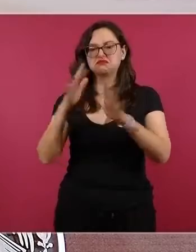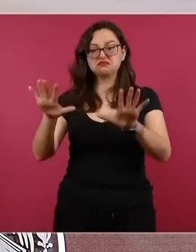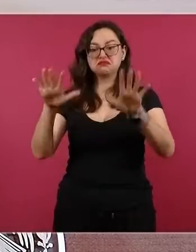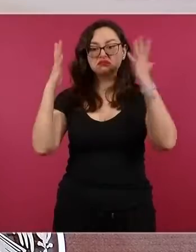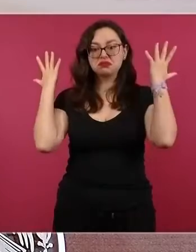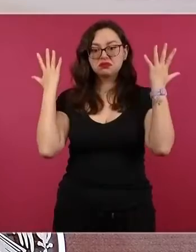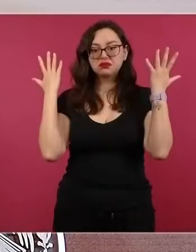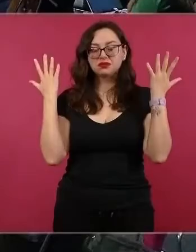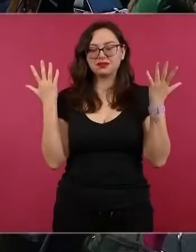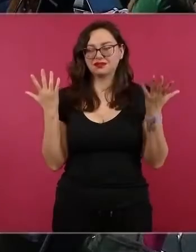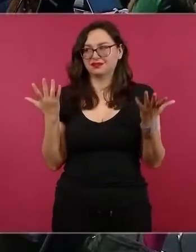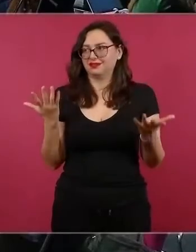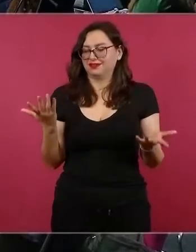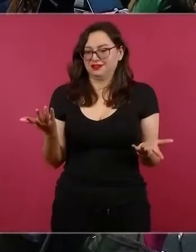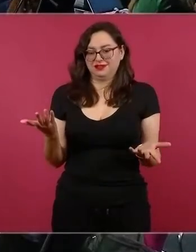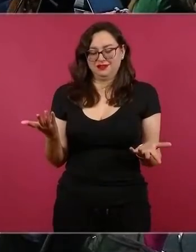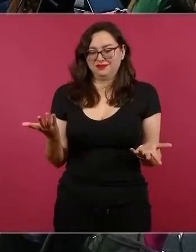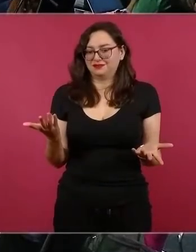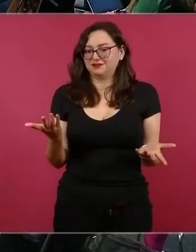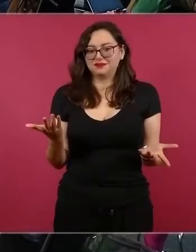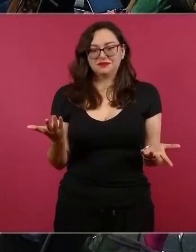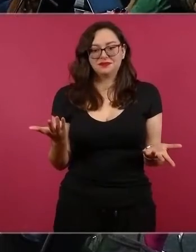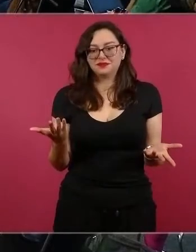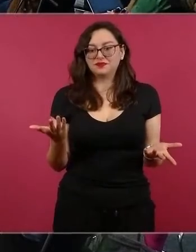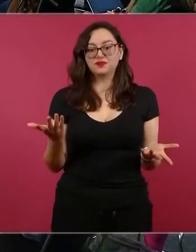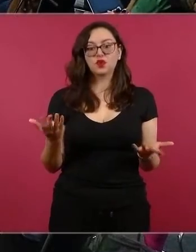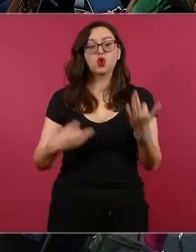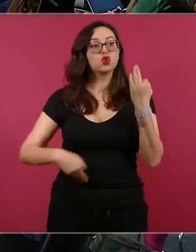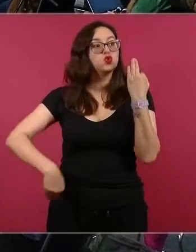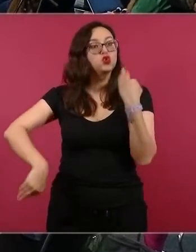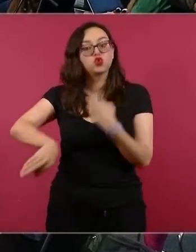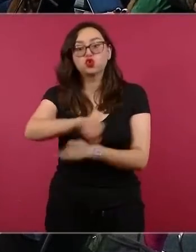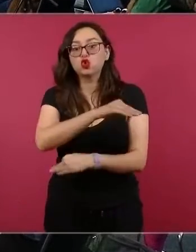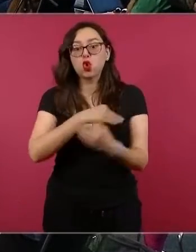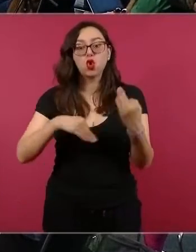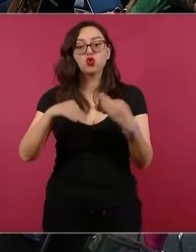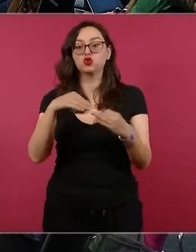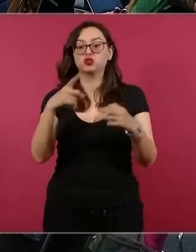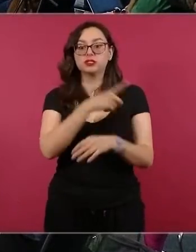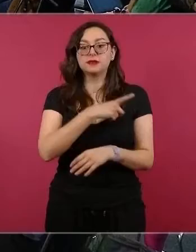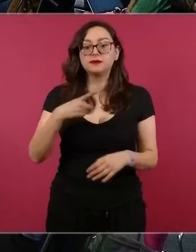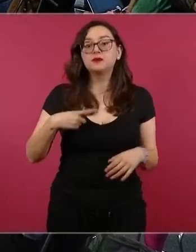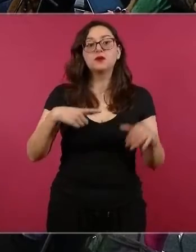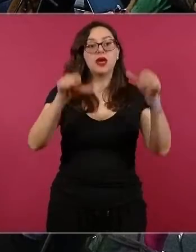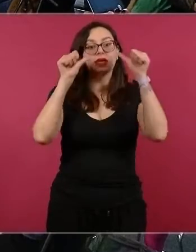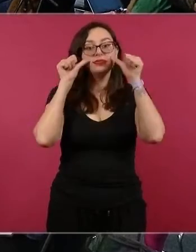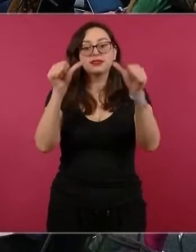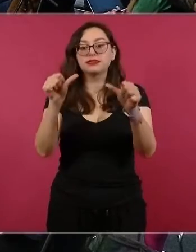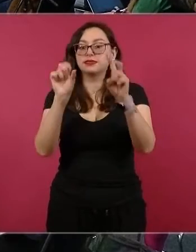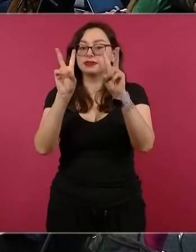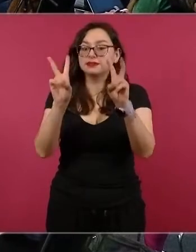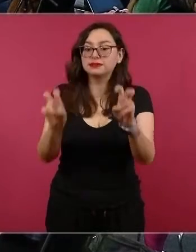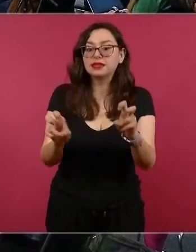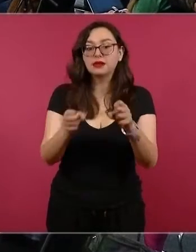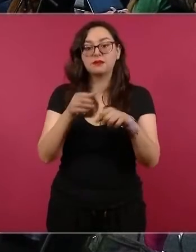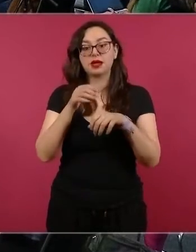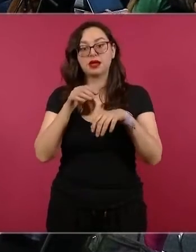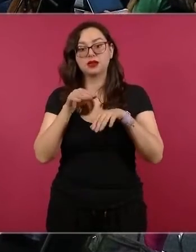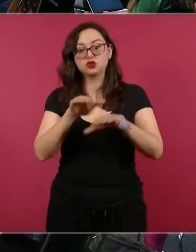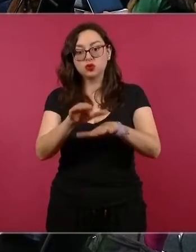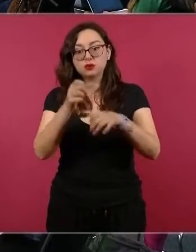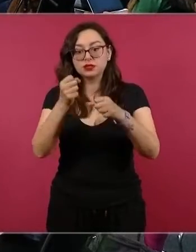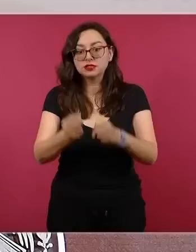exista impunidad en este país. No es un asunto del Ejecutivo, no es nada más de las fiscalías, es también de